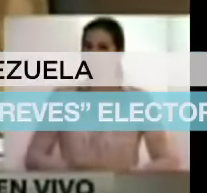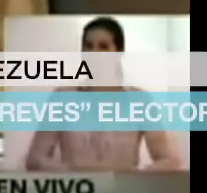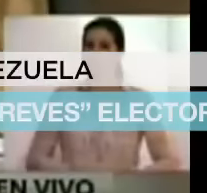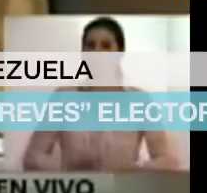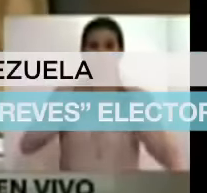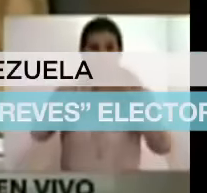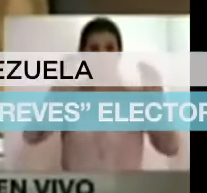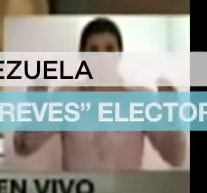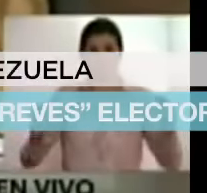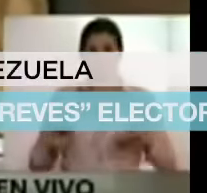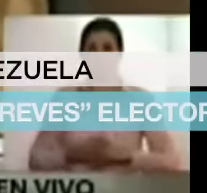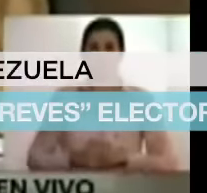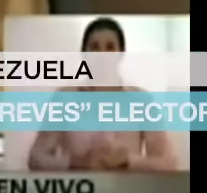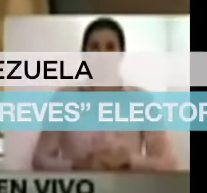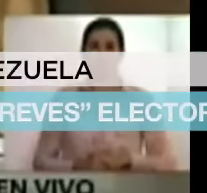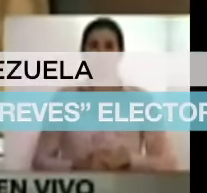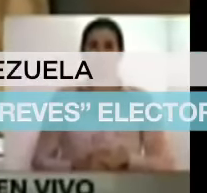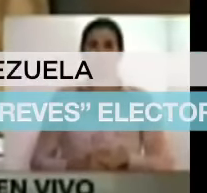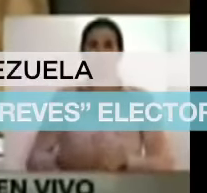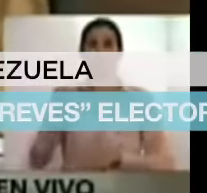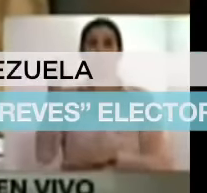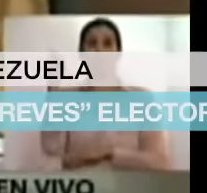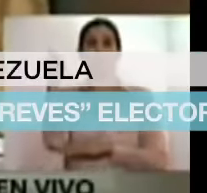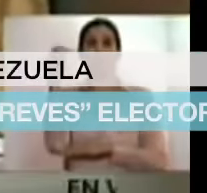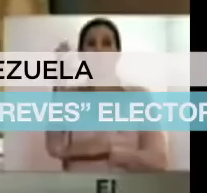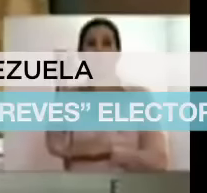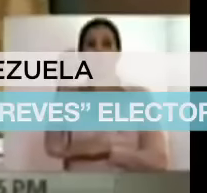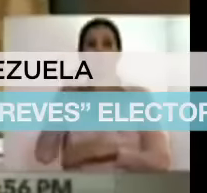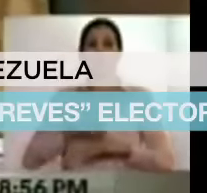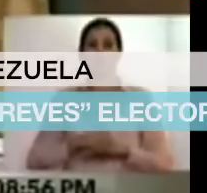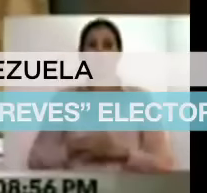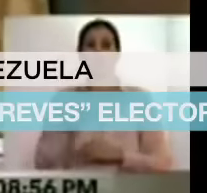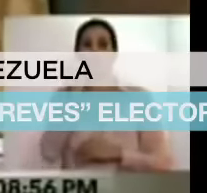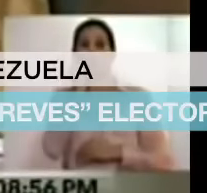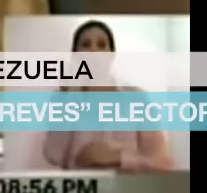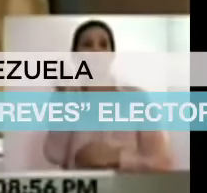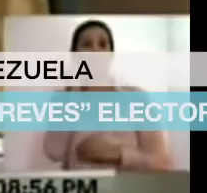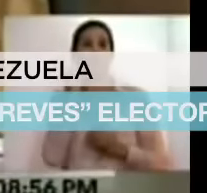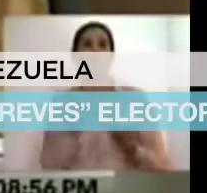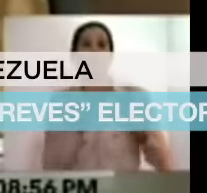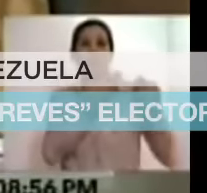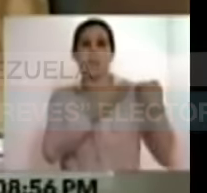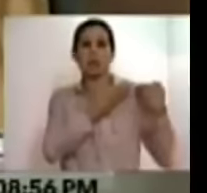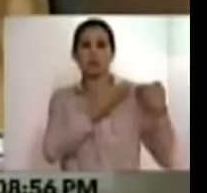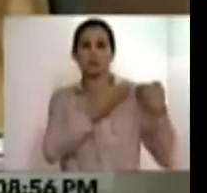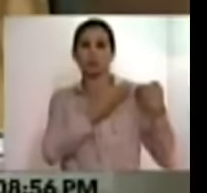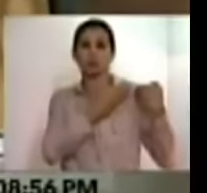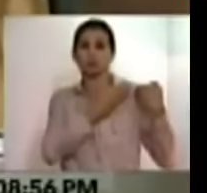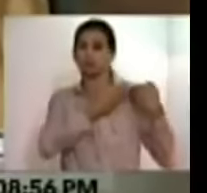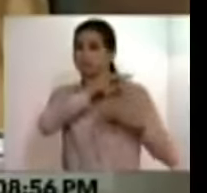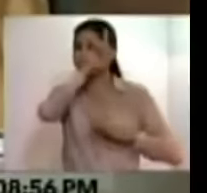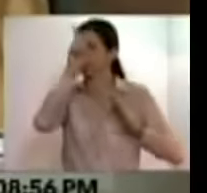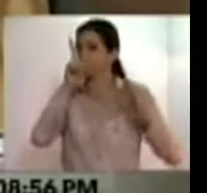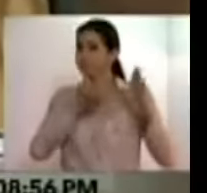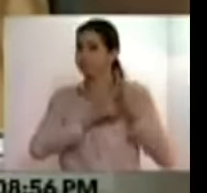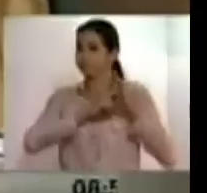convocamos el Congreso de Delegados y Delegadas Extraordinario del